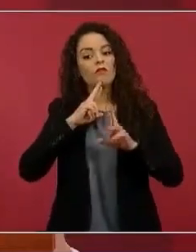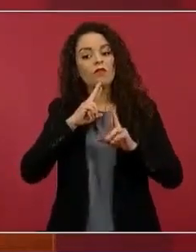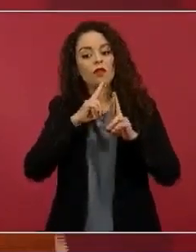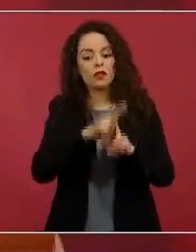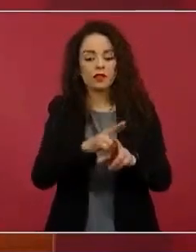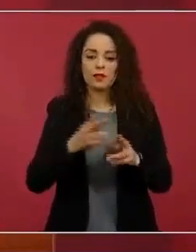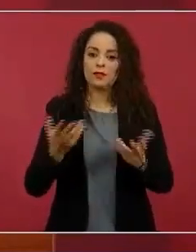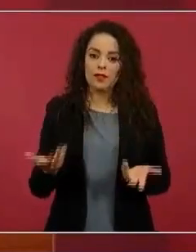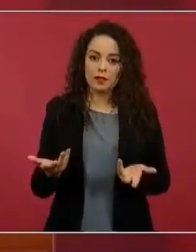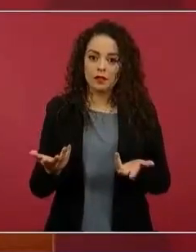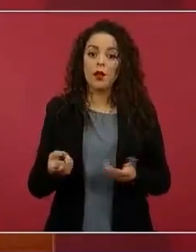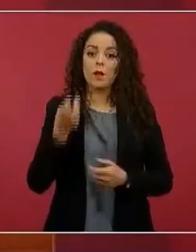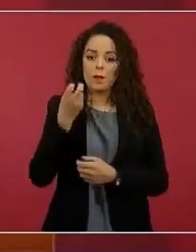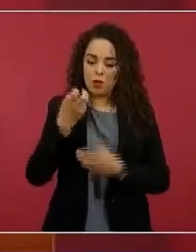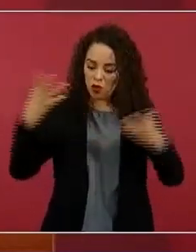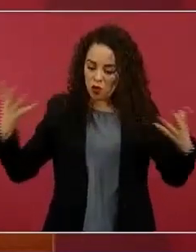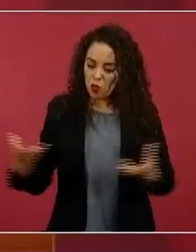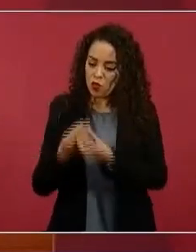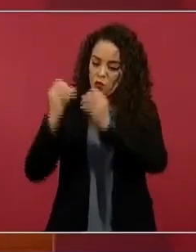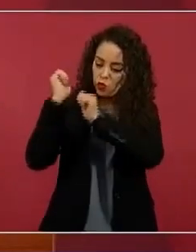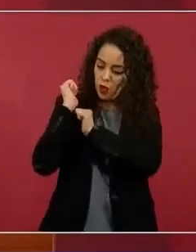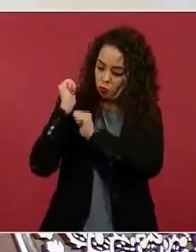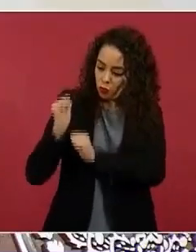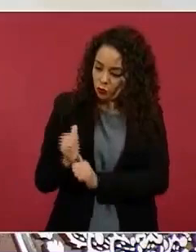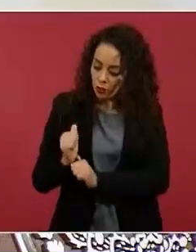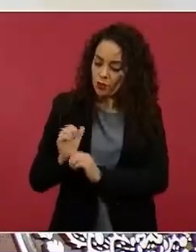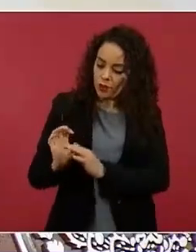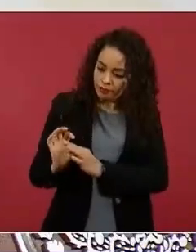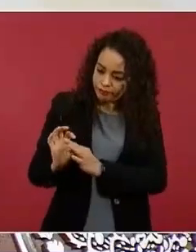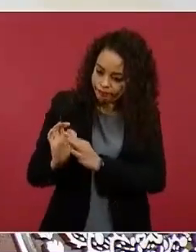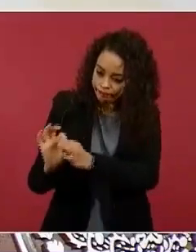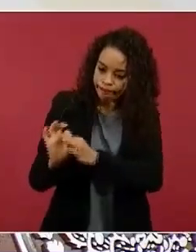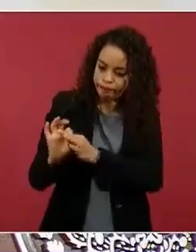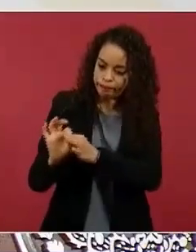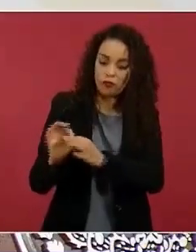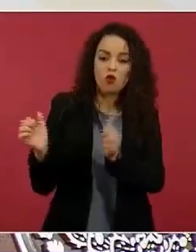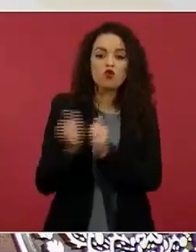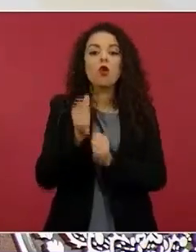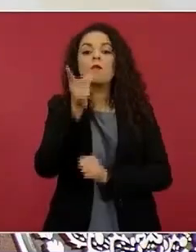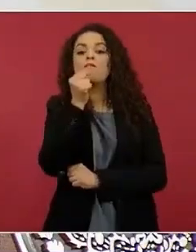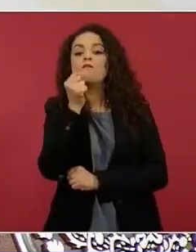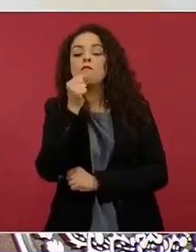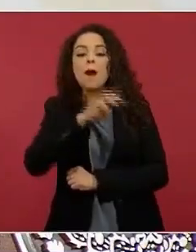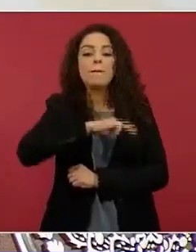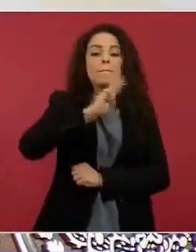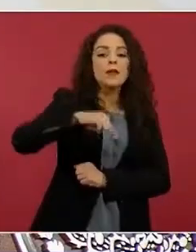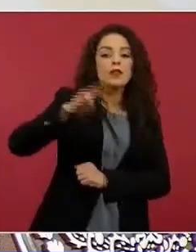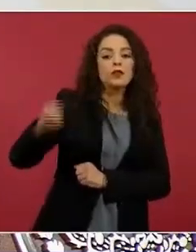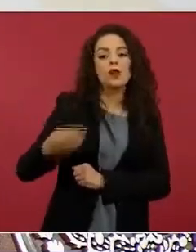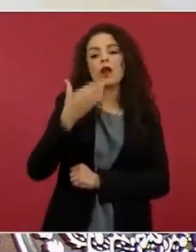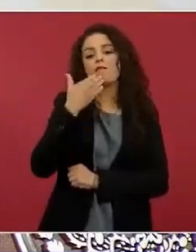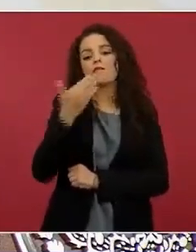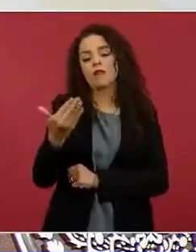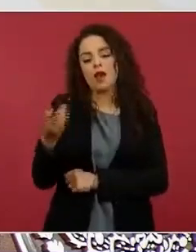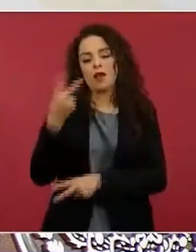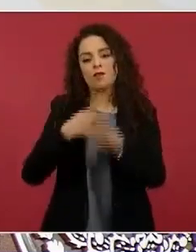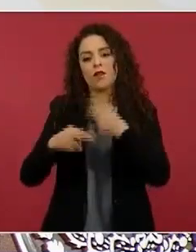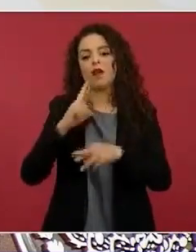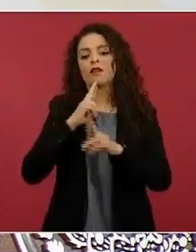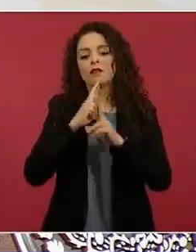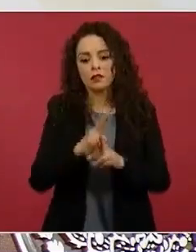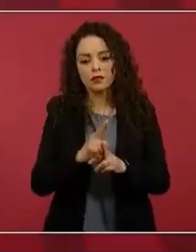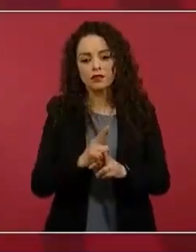no estuvieran trabajando las autoridades de manera coordinada con la Policía de Michoacán. En resumen, hay